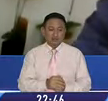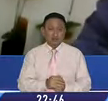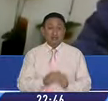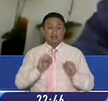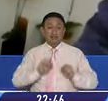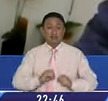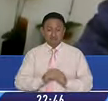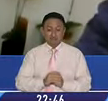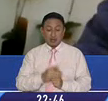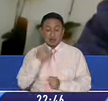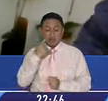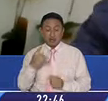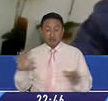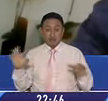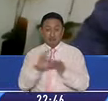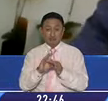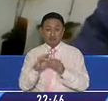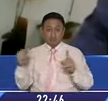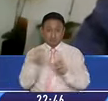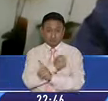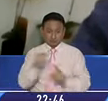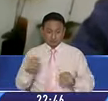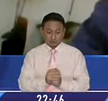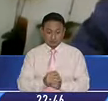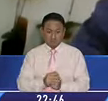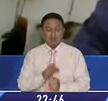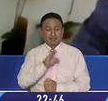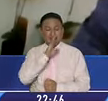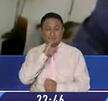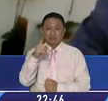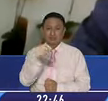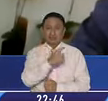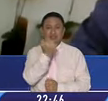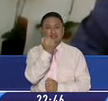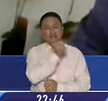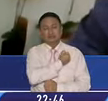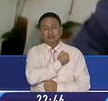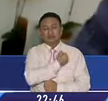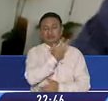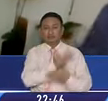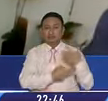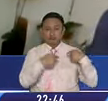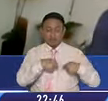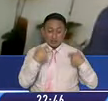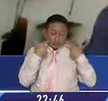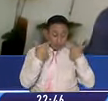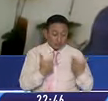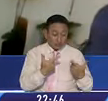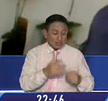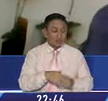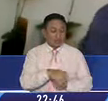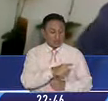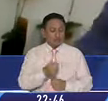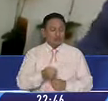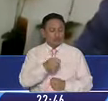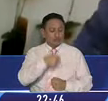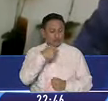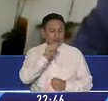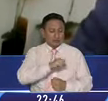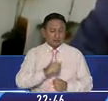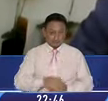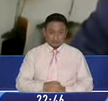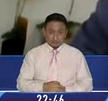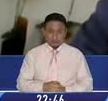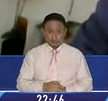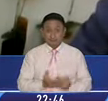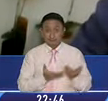relaciones abusivas porque normalmente se sacrifican en favor de sus hijos, pensando en que sus hijos tengan ingresos o tengan que comer. Así